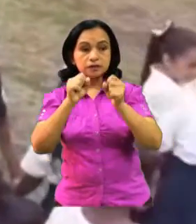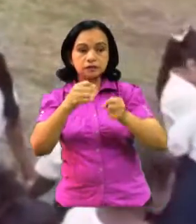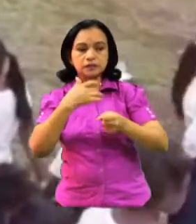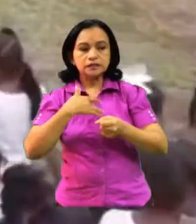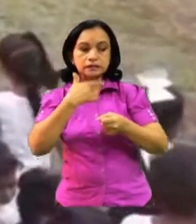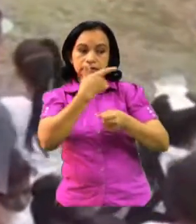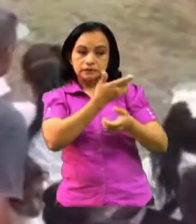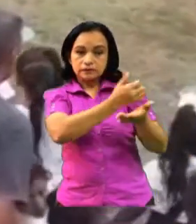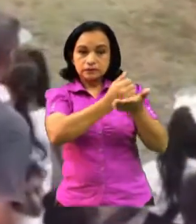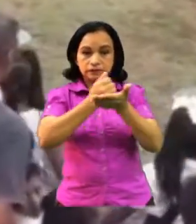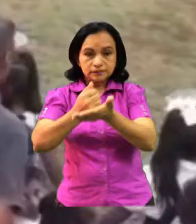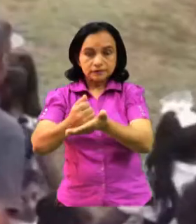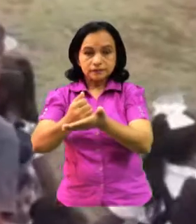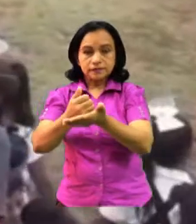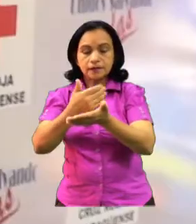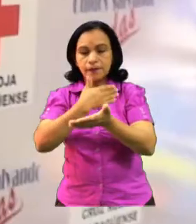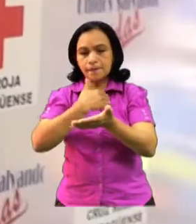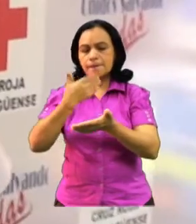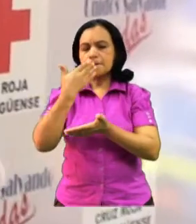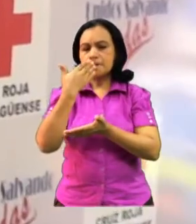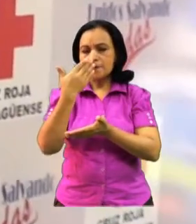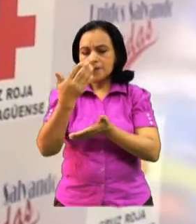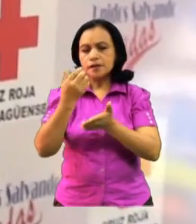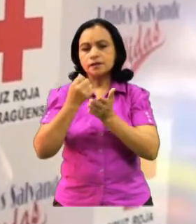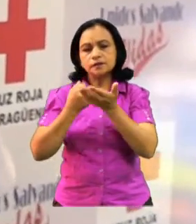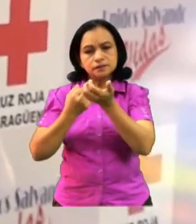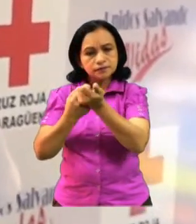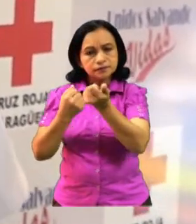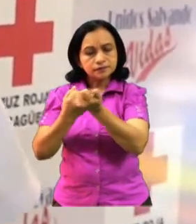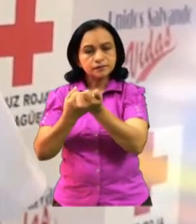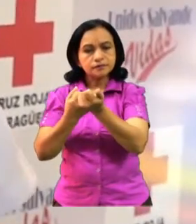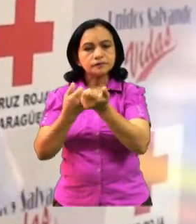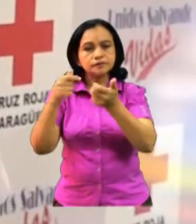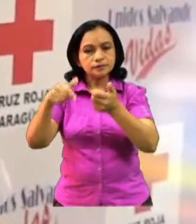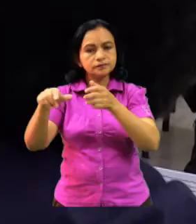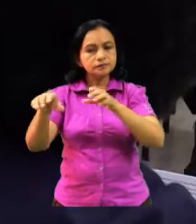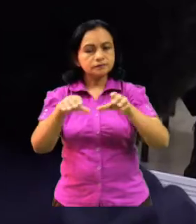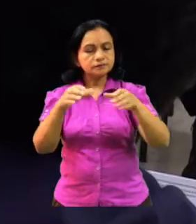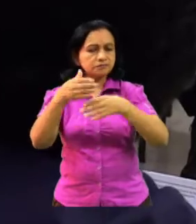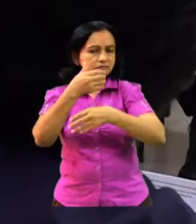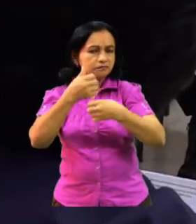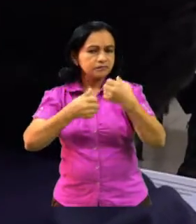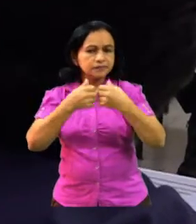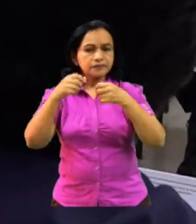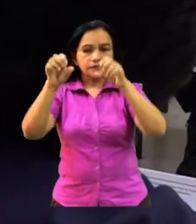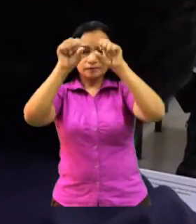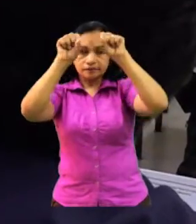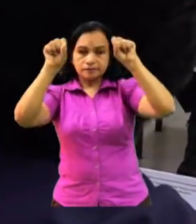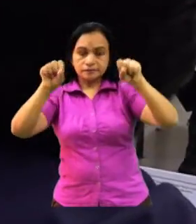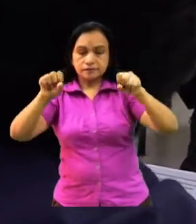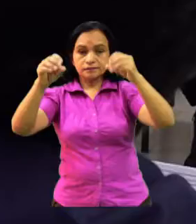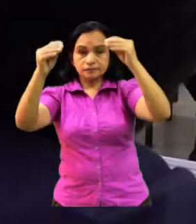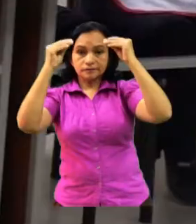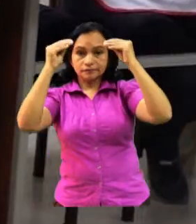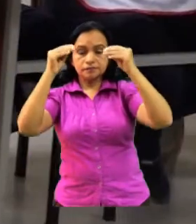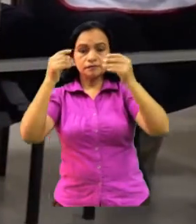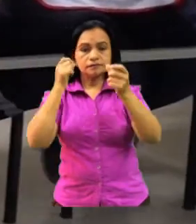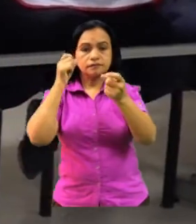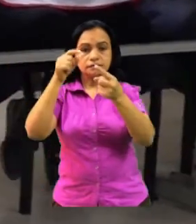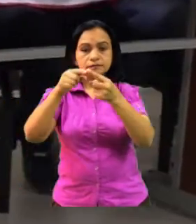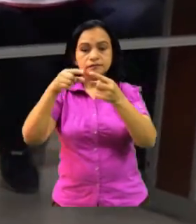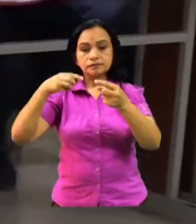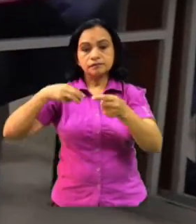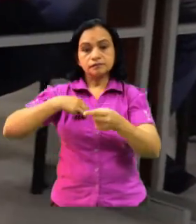nuestras necesidades para poder dar un buen resultado de este evento. Estos talleres tienen como objetivo que